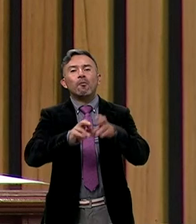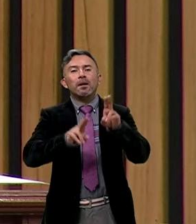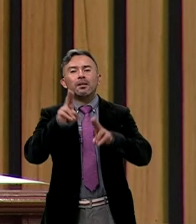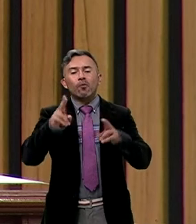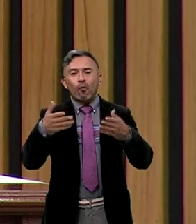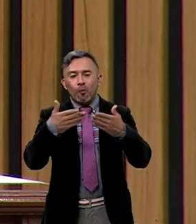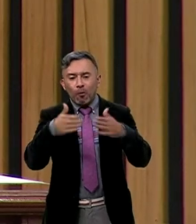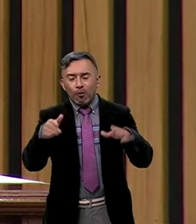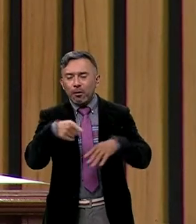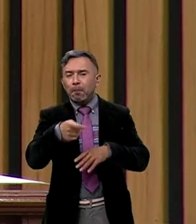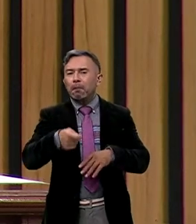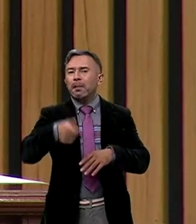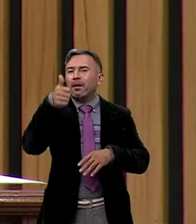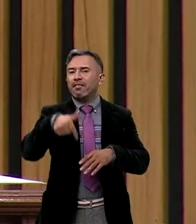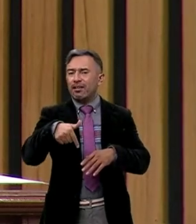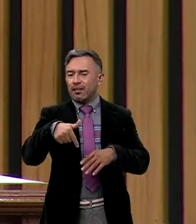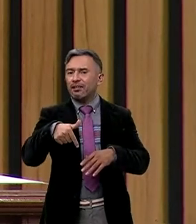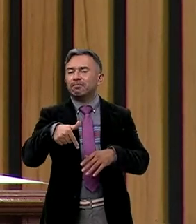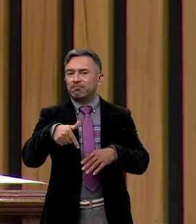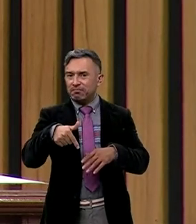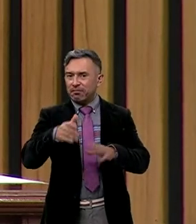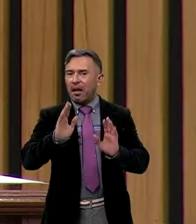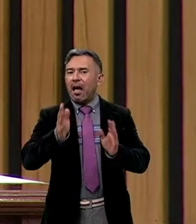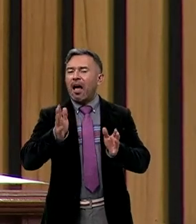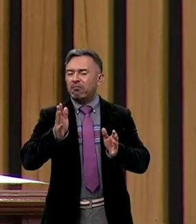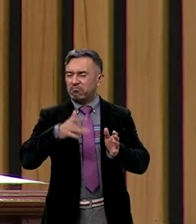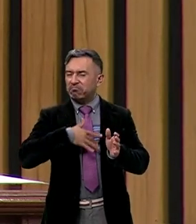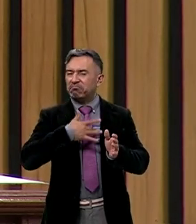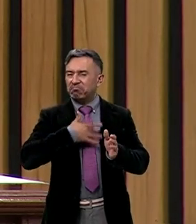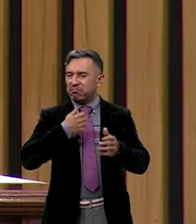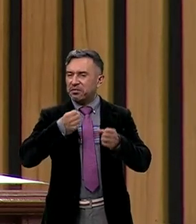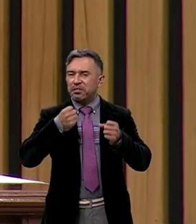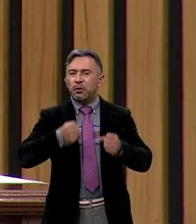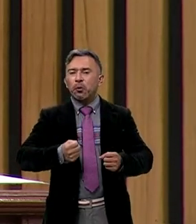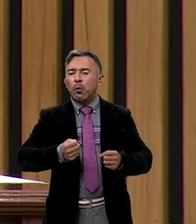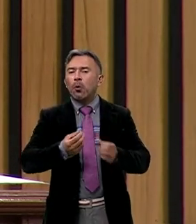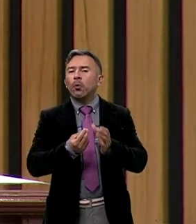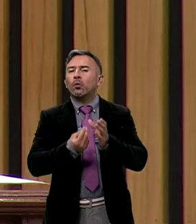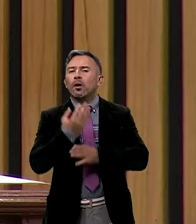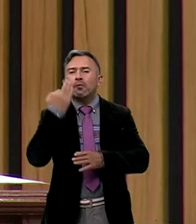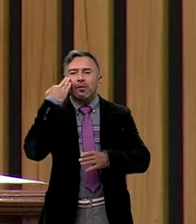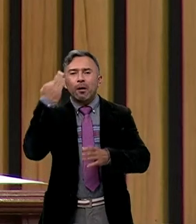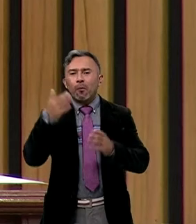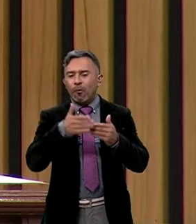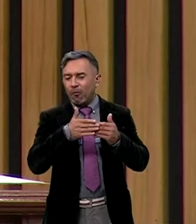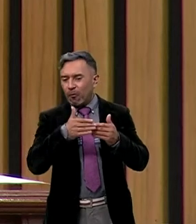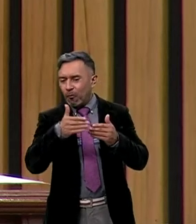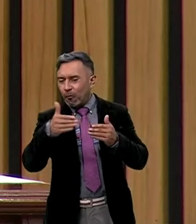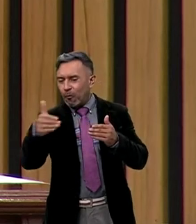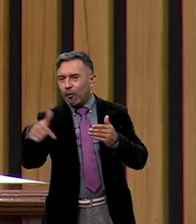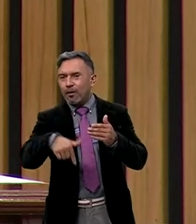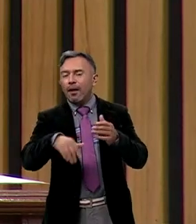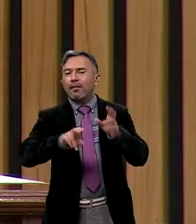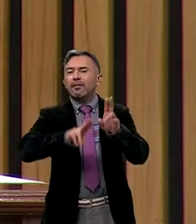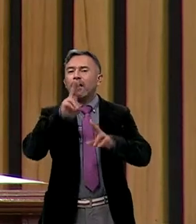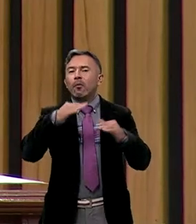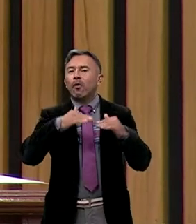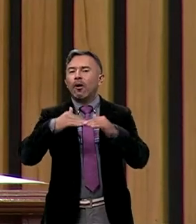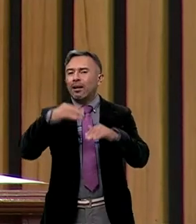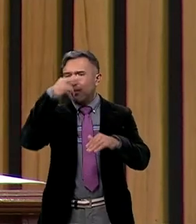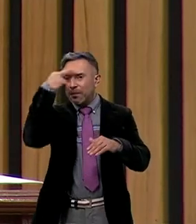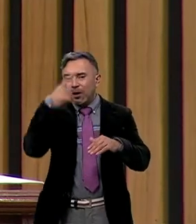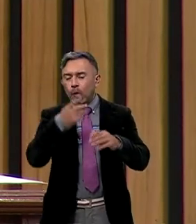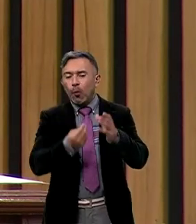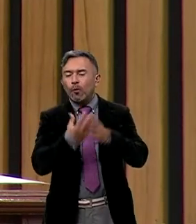efecto estoy convencido pues una nueva época en la construcción de la democracia en nuestro país en suma pues